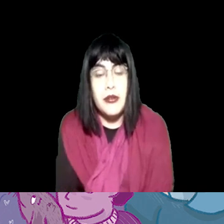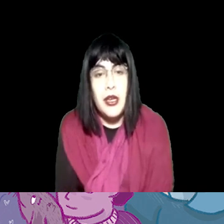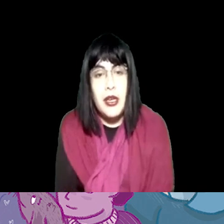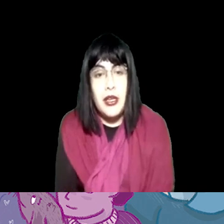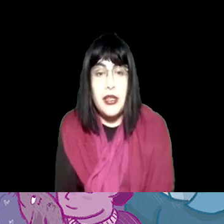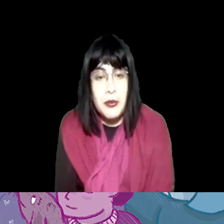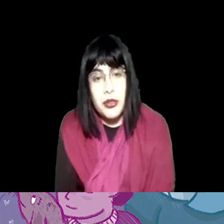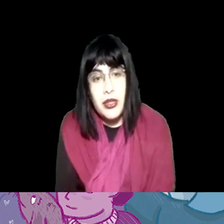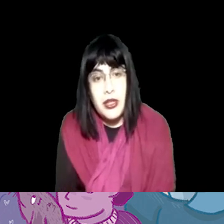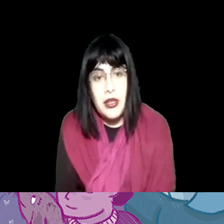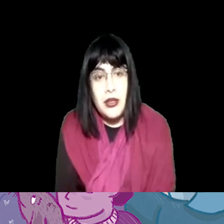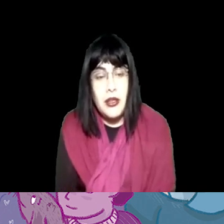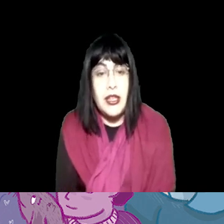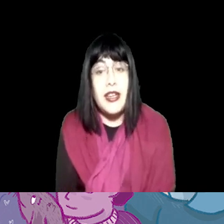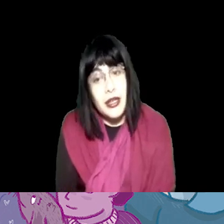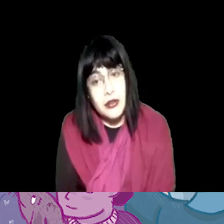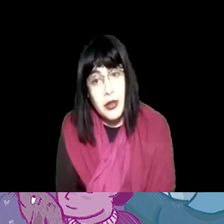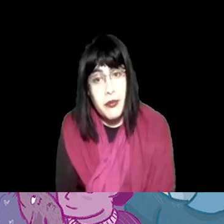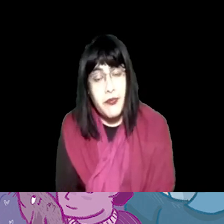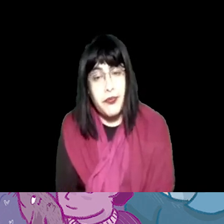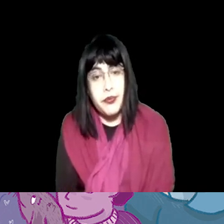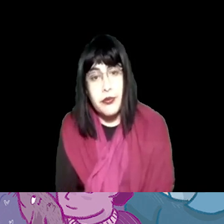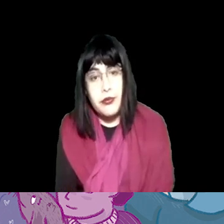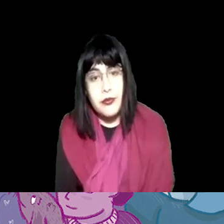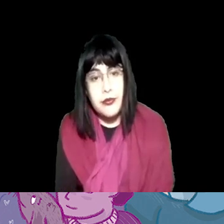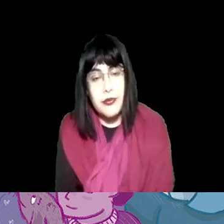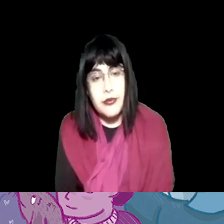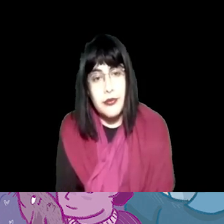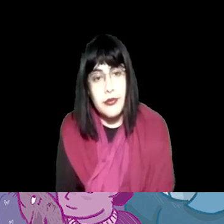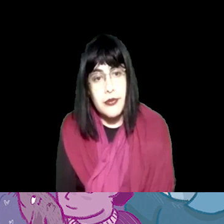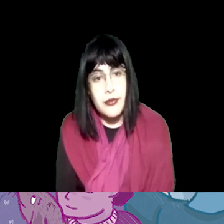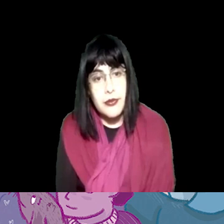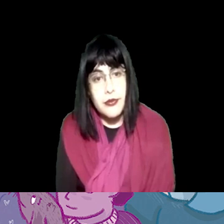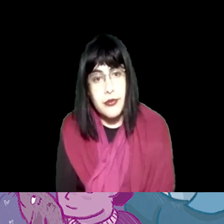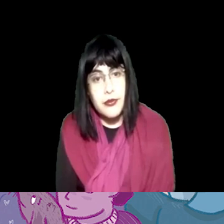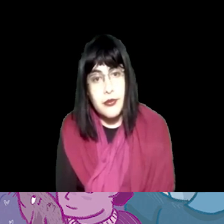espacios tan importantes y tan escasos también.